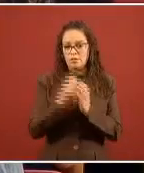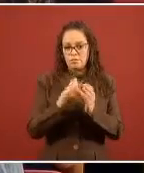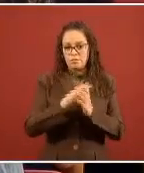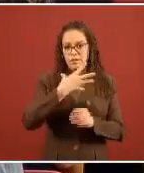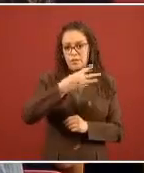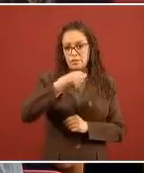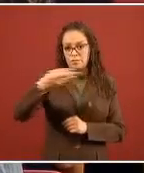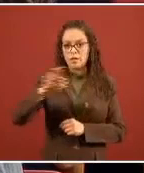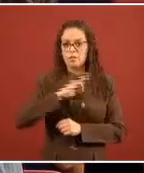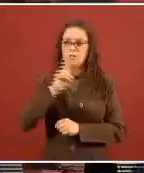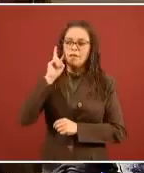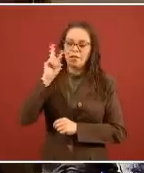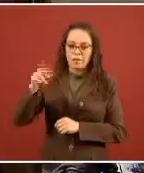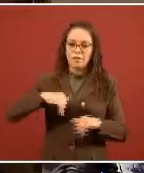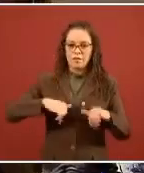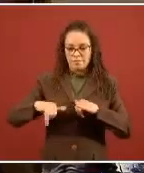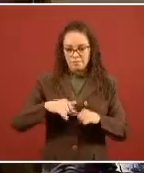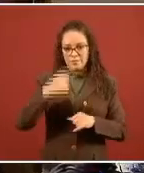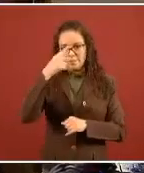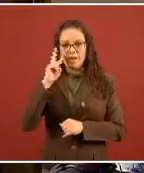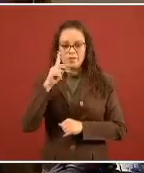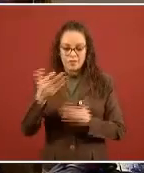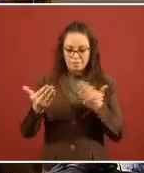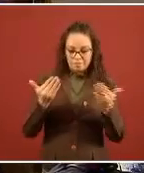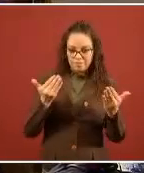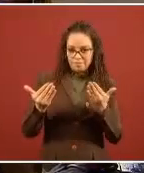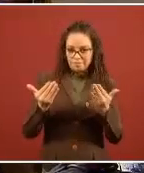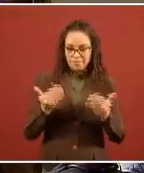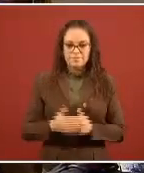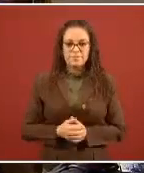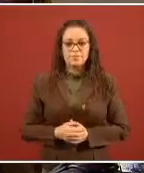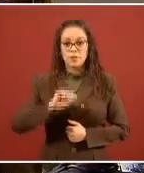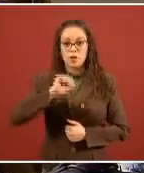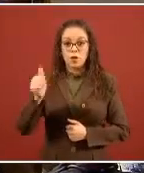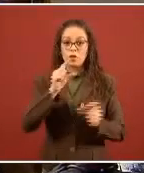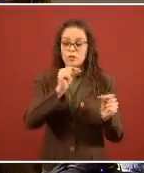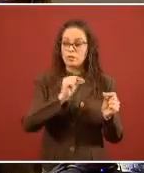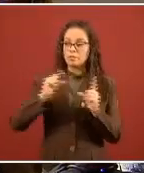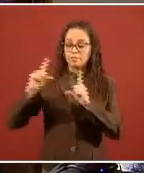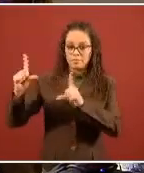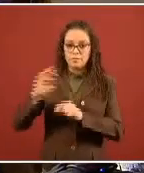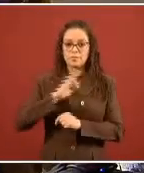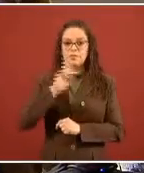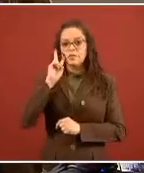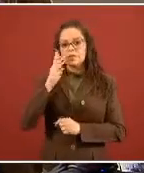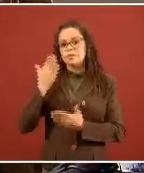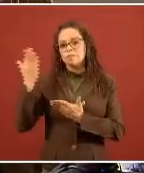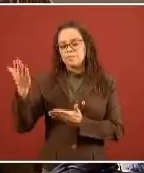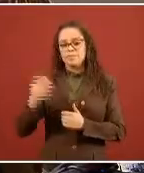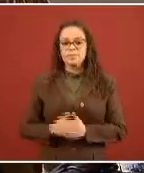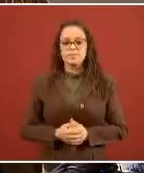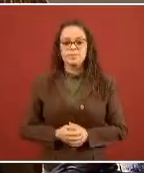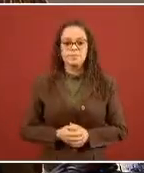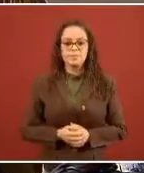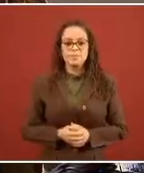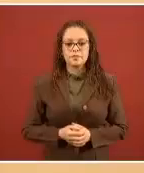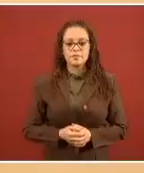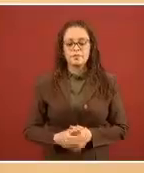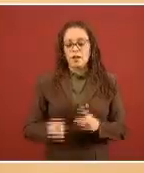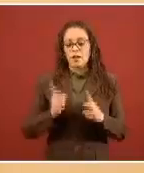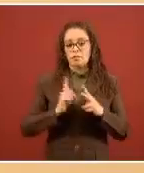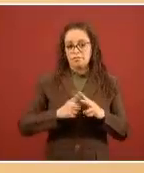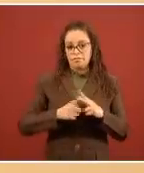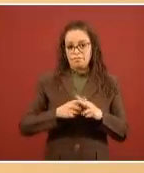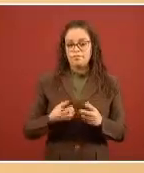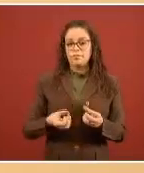ambas perspectivas. En la siguiente diapositiva podemos notar precisamente la distribución por tasa de